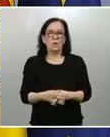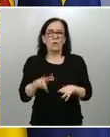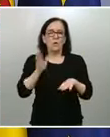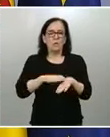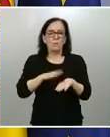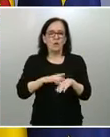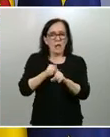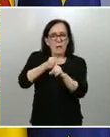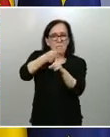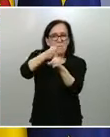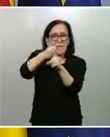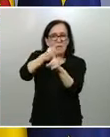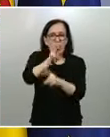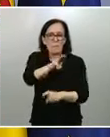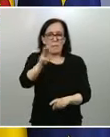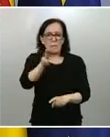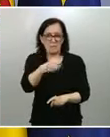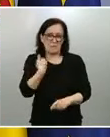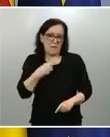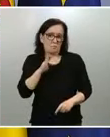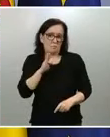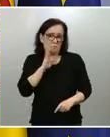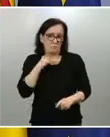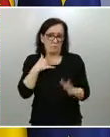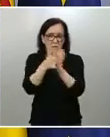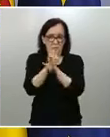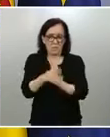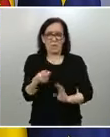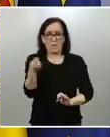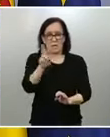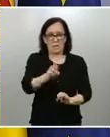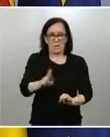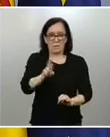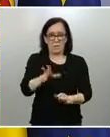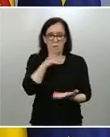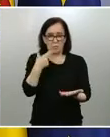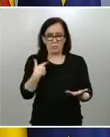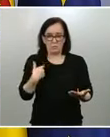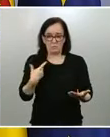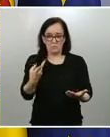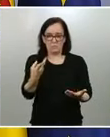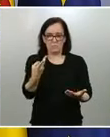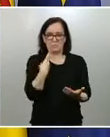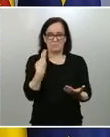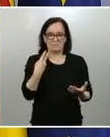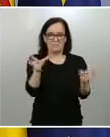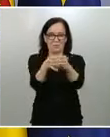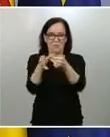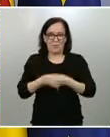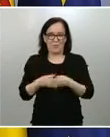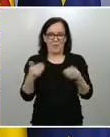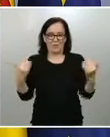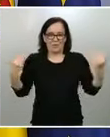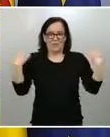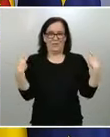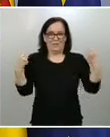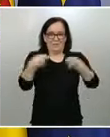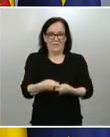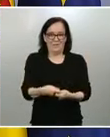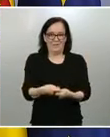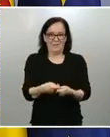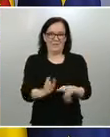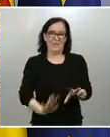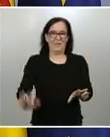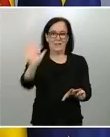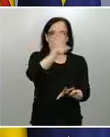ocular pues ya lo he dicho antes lo acabo de decir porque estamos gobernando el conjunto del país porque gobiernan